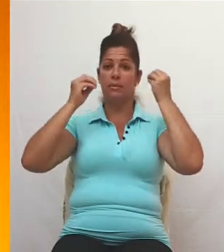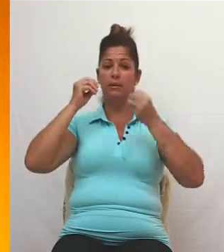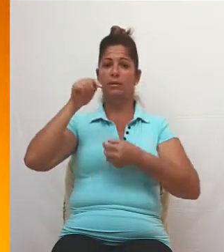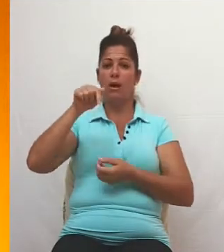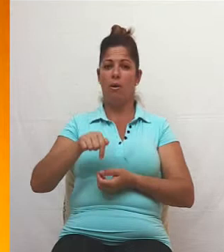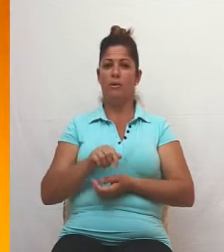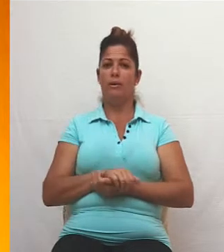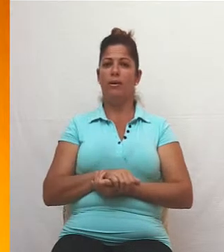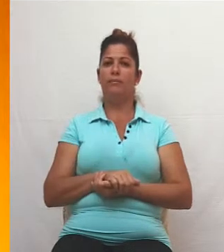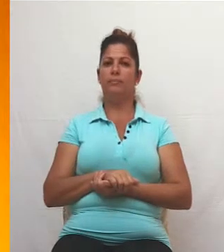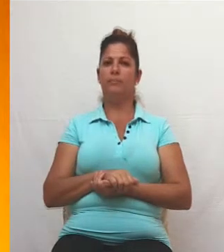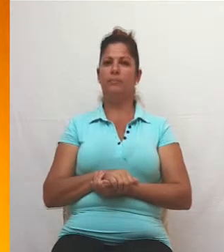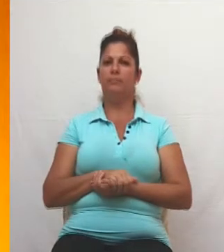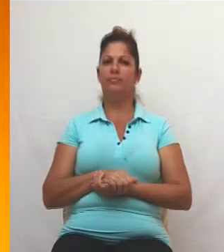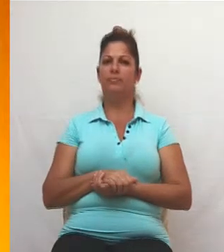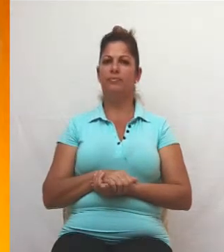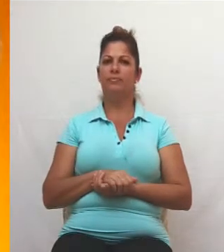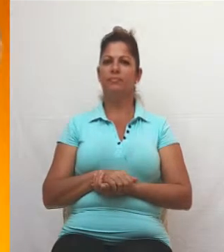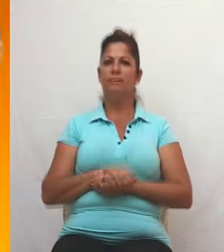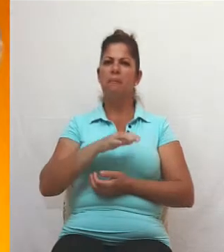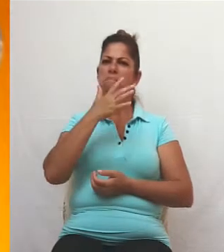cómo están mis pensamientos ahora